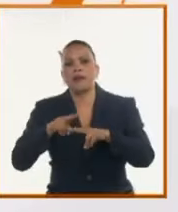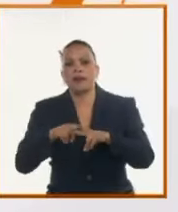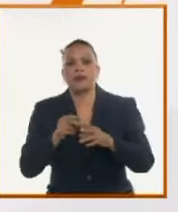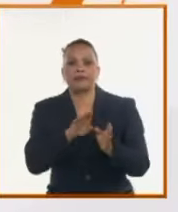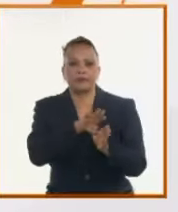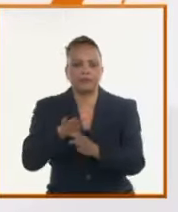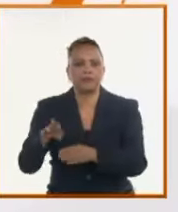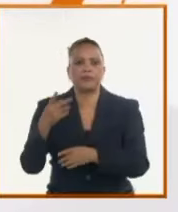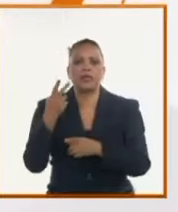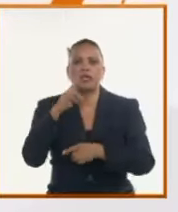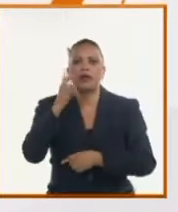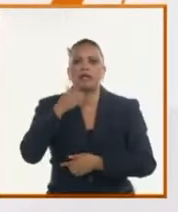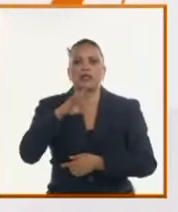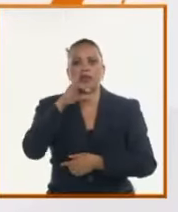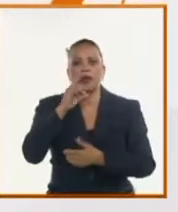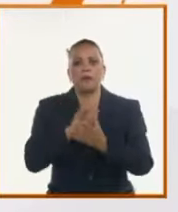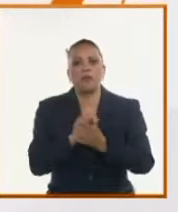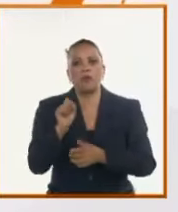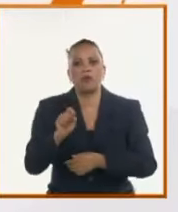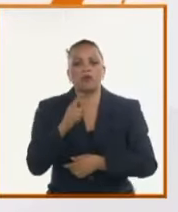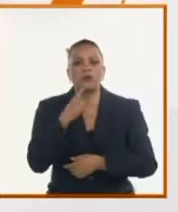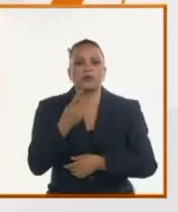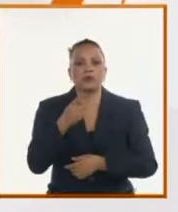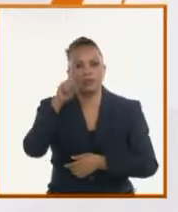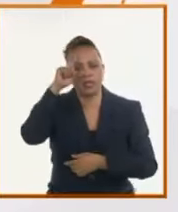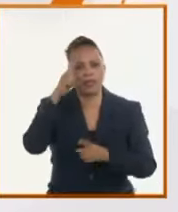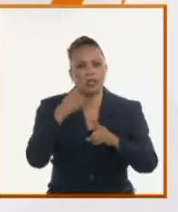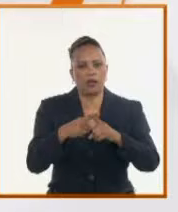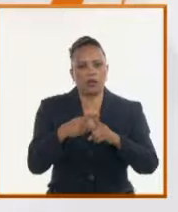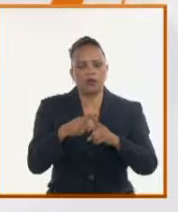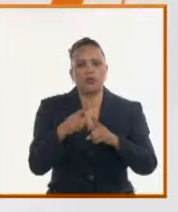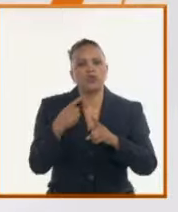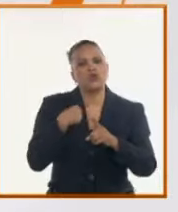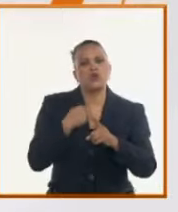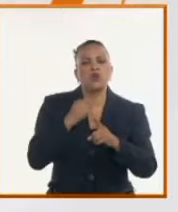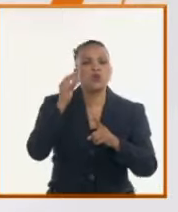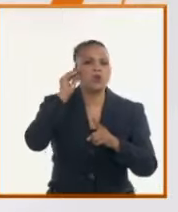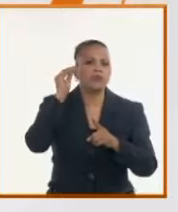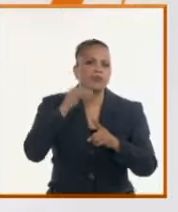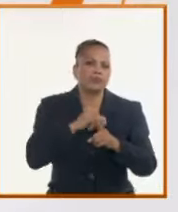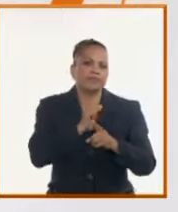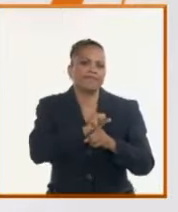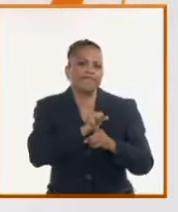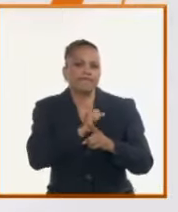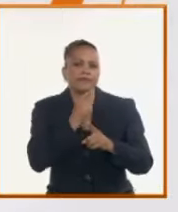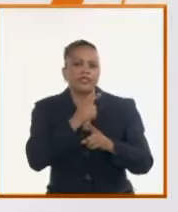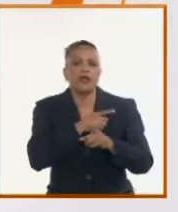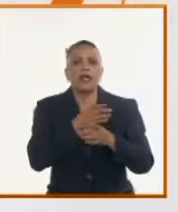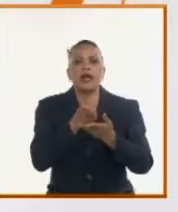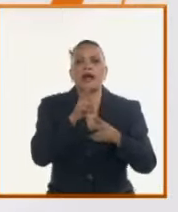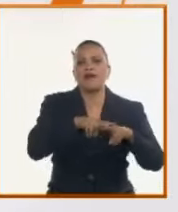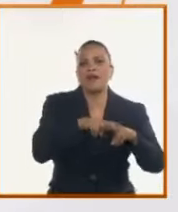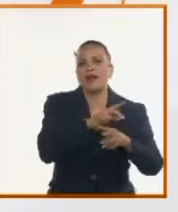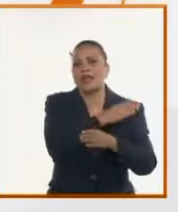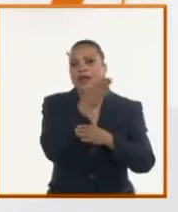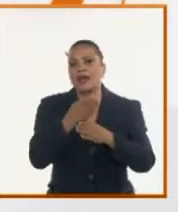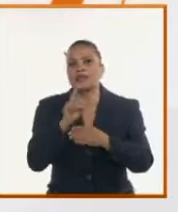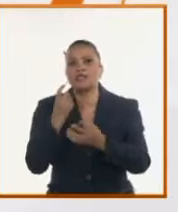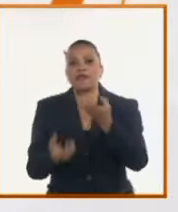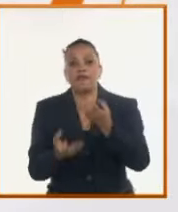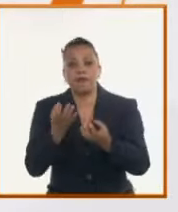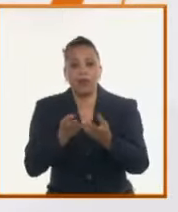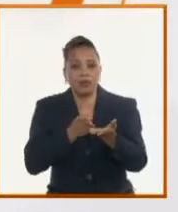curbelo Fernández Santa Cruz del Norte Quisiera saber porque la línea de Habana sin fuego que antes era